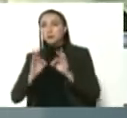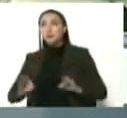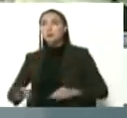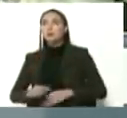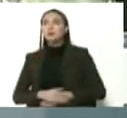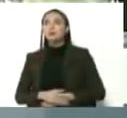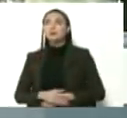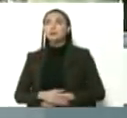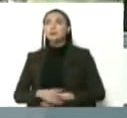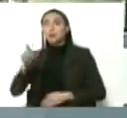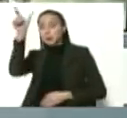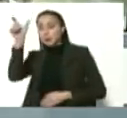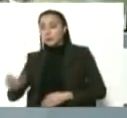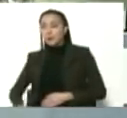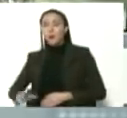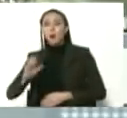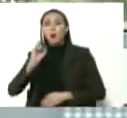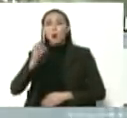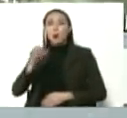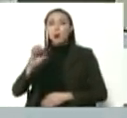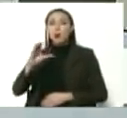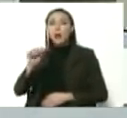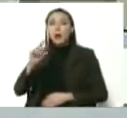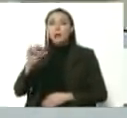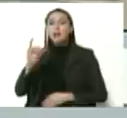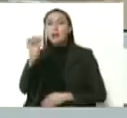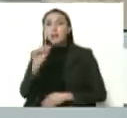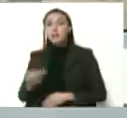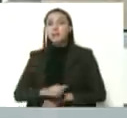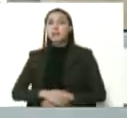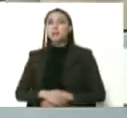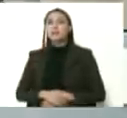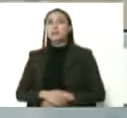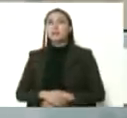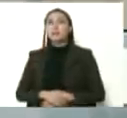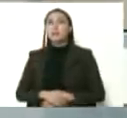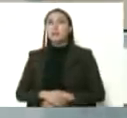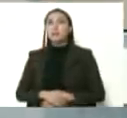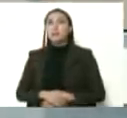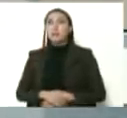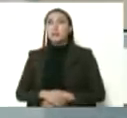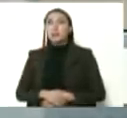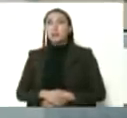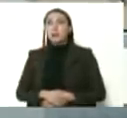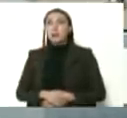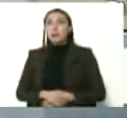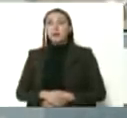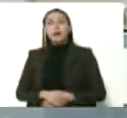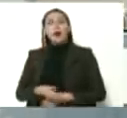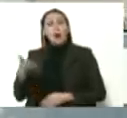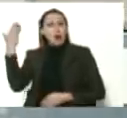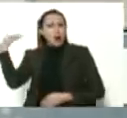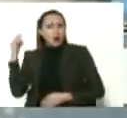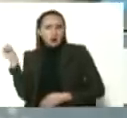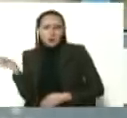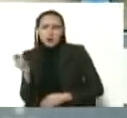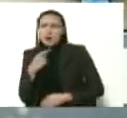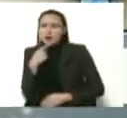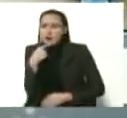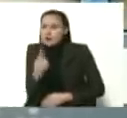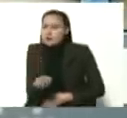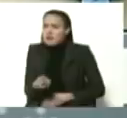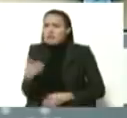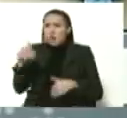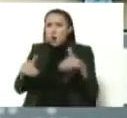Porque Carlos Ocariz anda en campaña. Carlos Ocariz salió hace unos meses a decir que no había que votar.